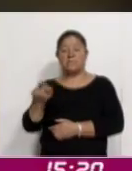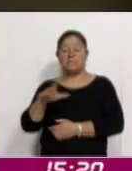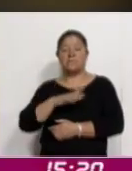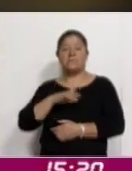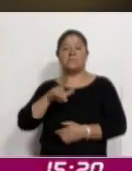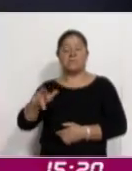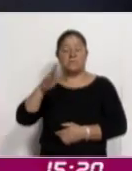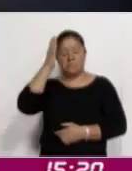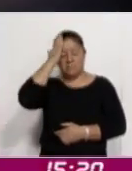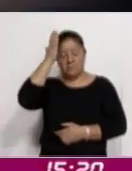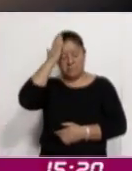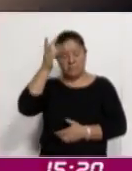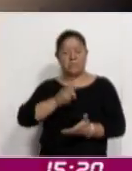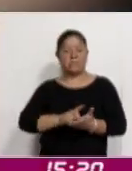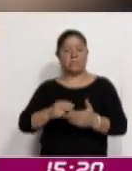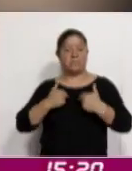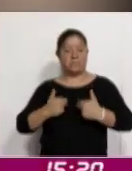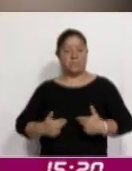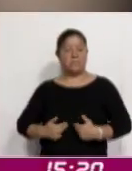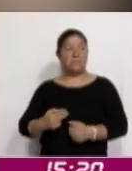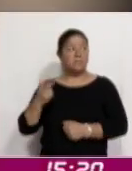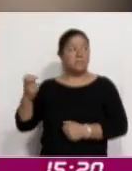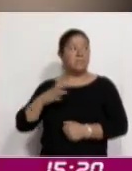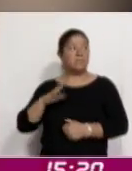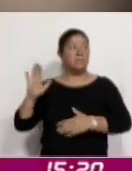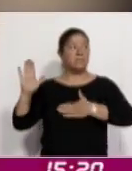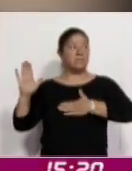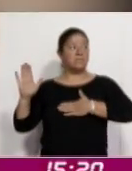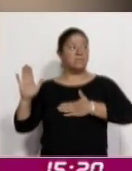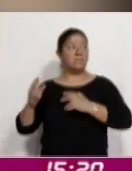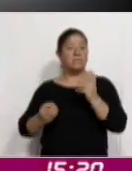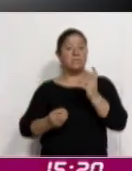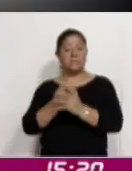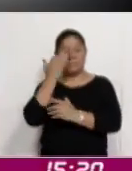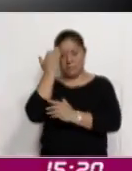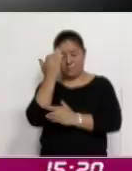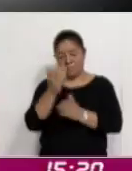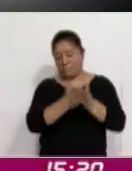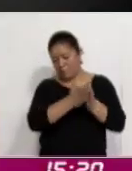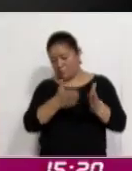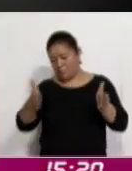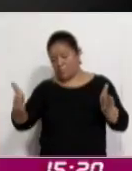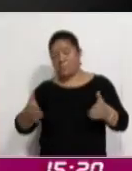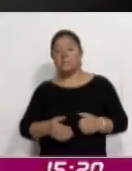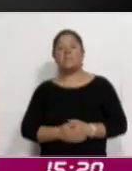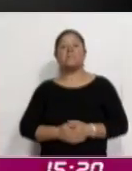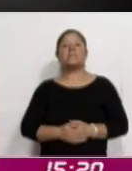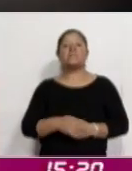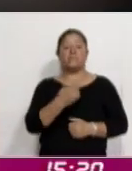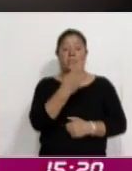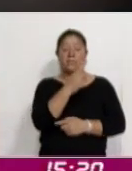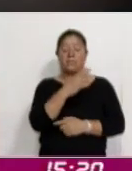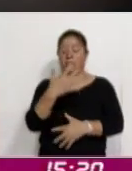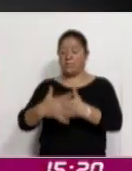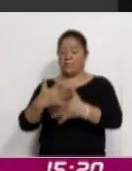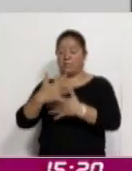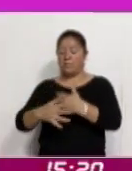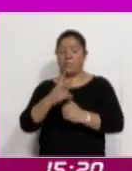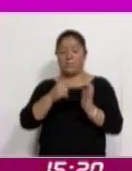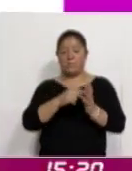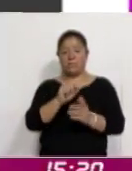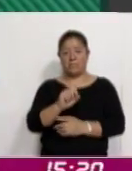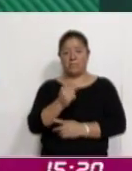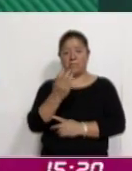de Derechos Humanos. Piedra Ibarra rindió protesta para un nuevo periodo que concluirá el 15 de noviembre de 2029.